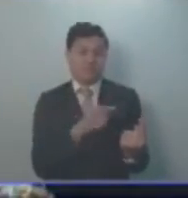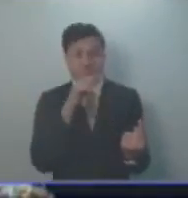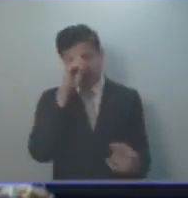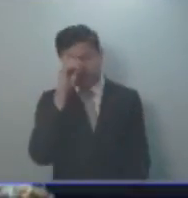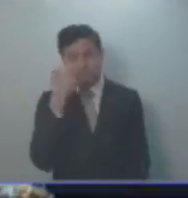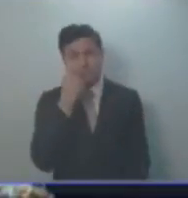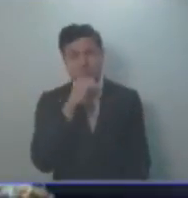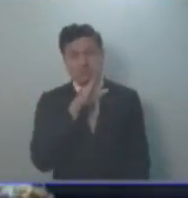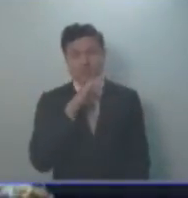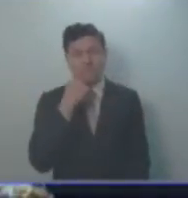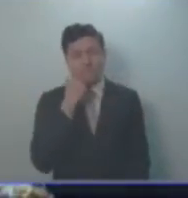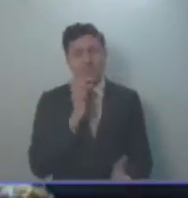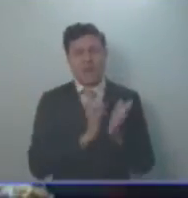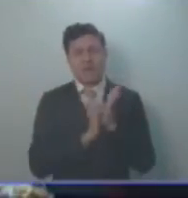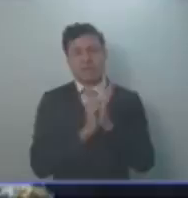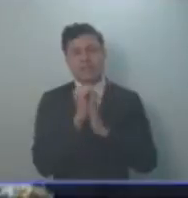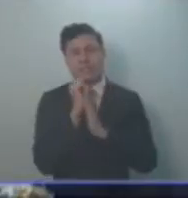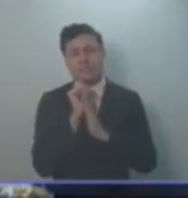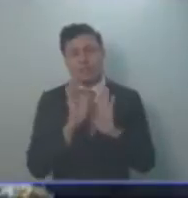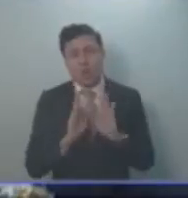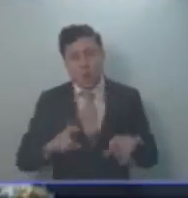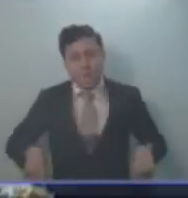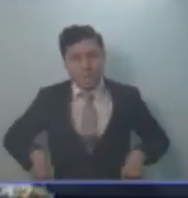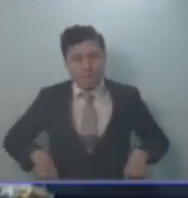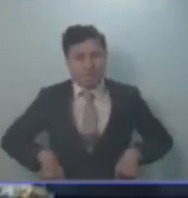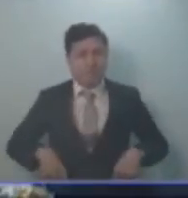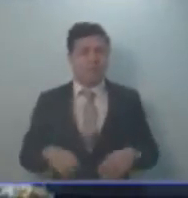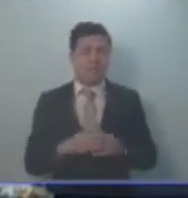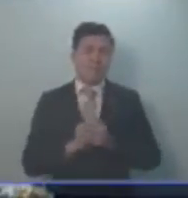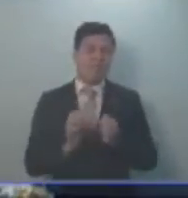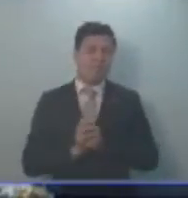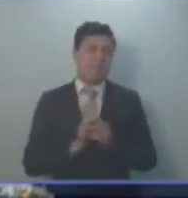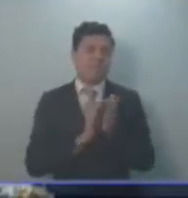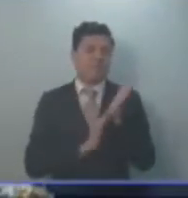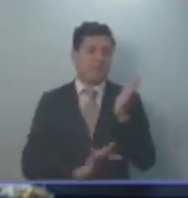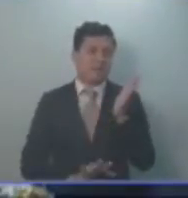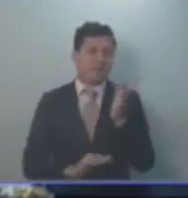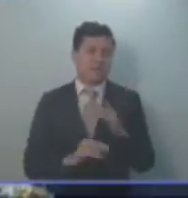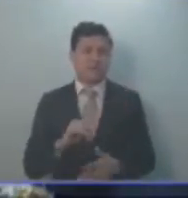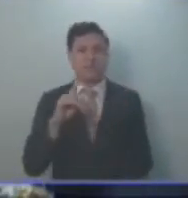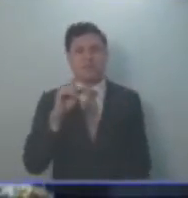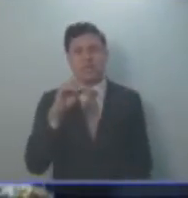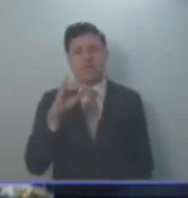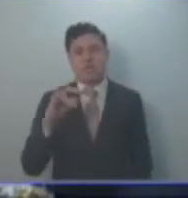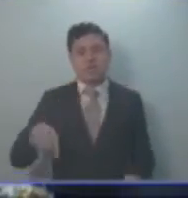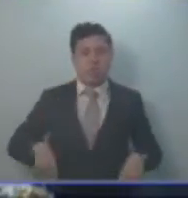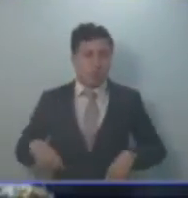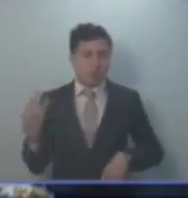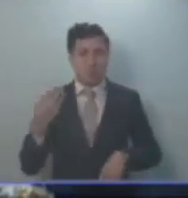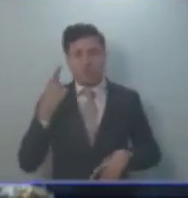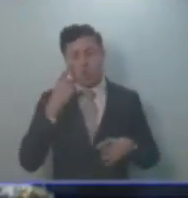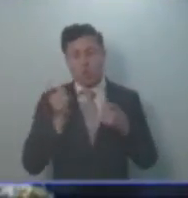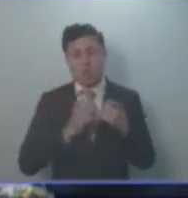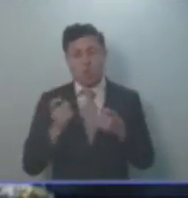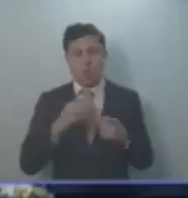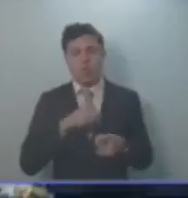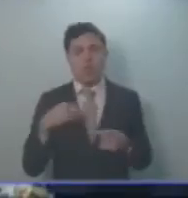que padezca de enfermedades crónicas incapacitantes que requieren controles médicos